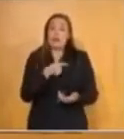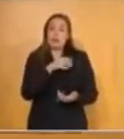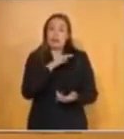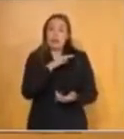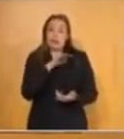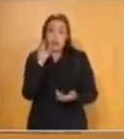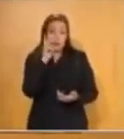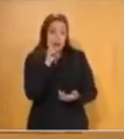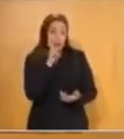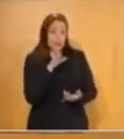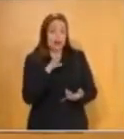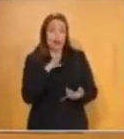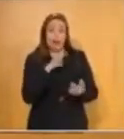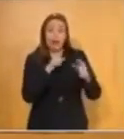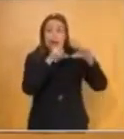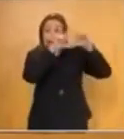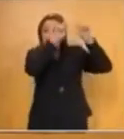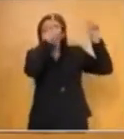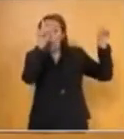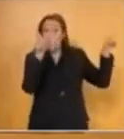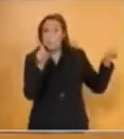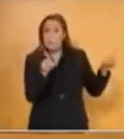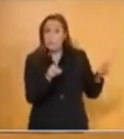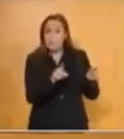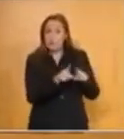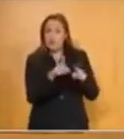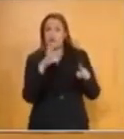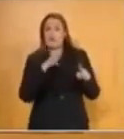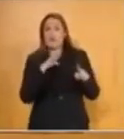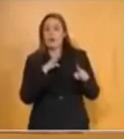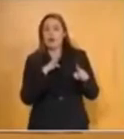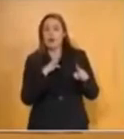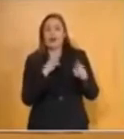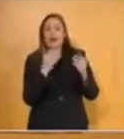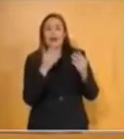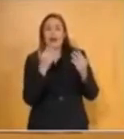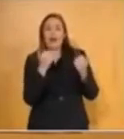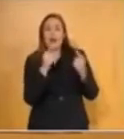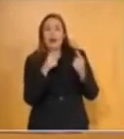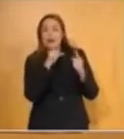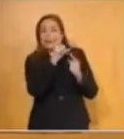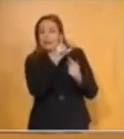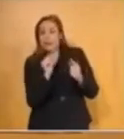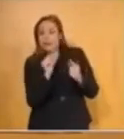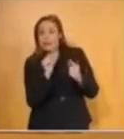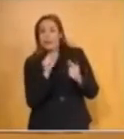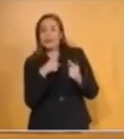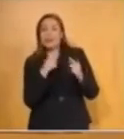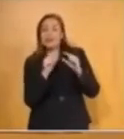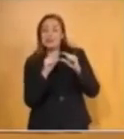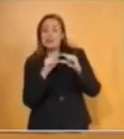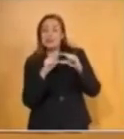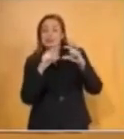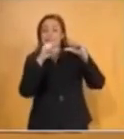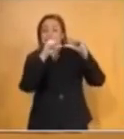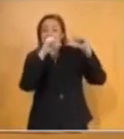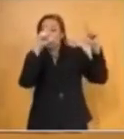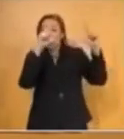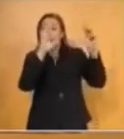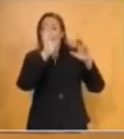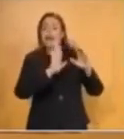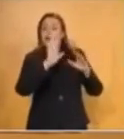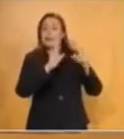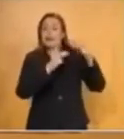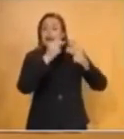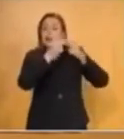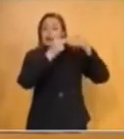it in the kind of bubble. Te puedes dar cuenta a través del tipo de burbuja. I said that the thought bubble is a cloud